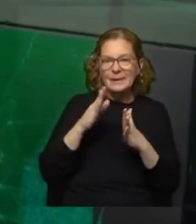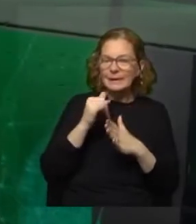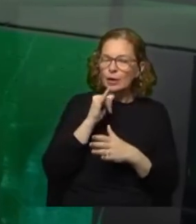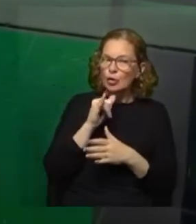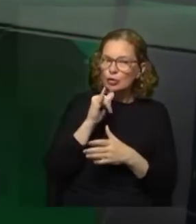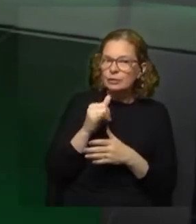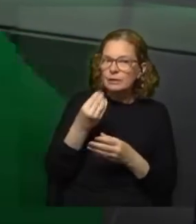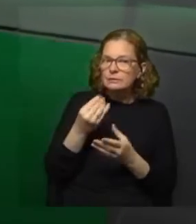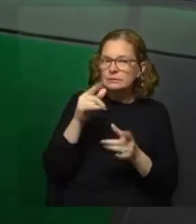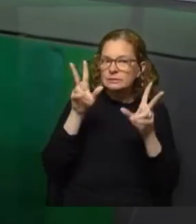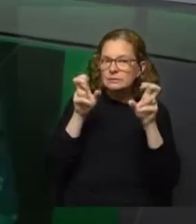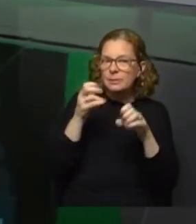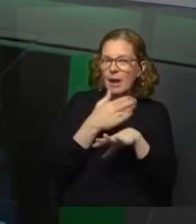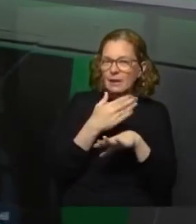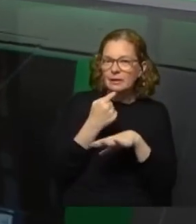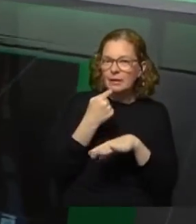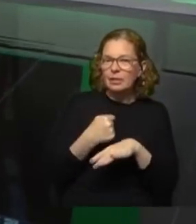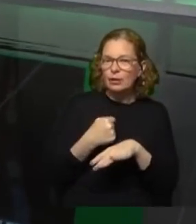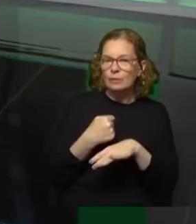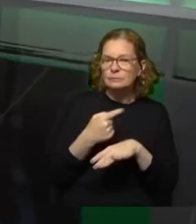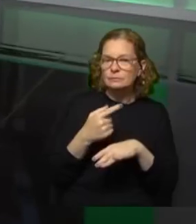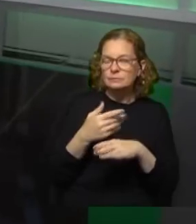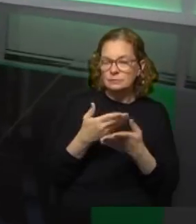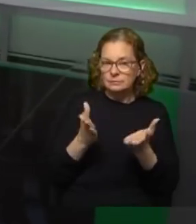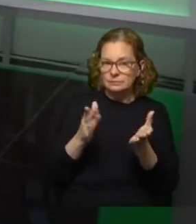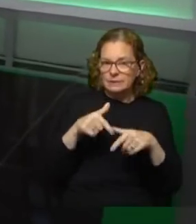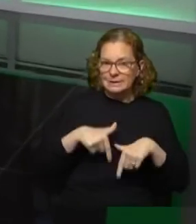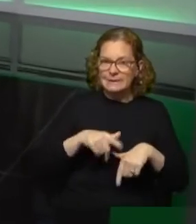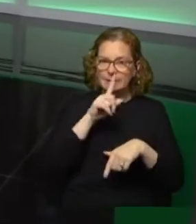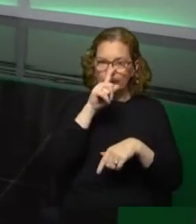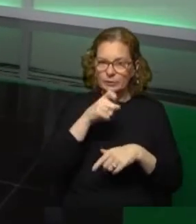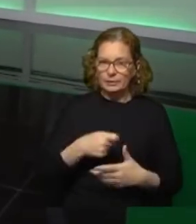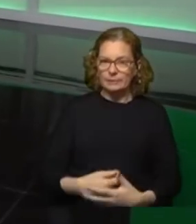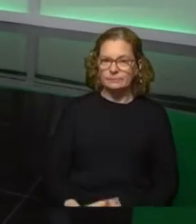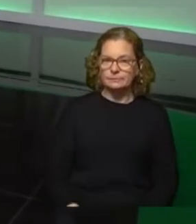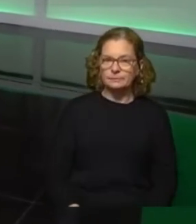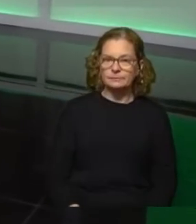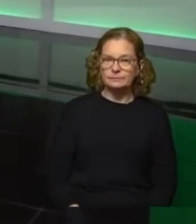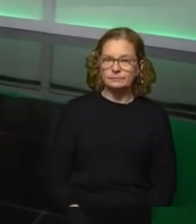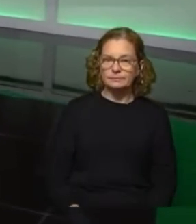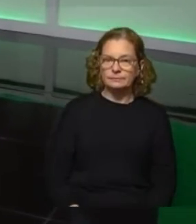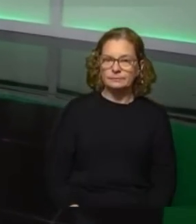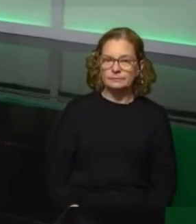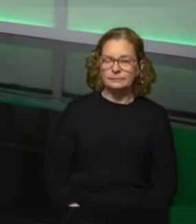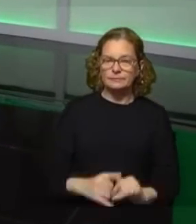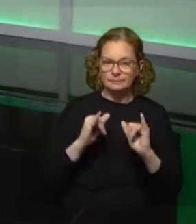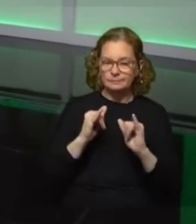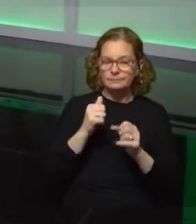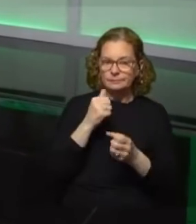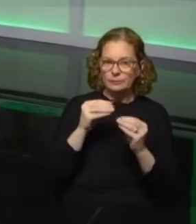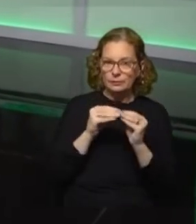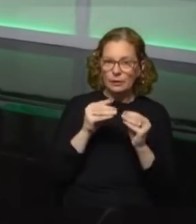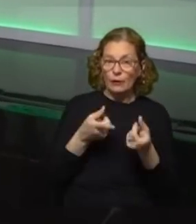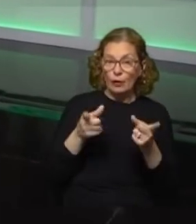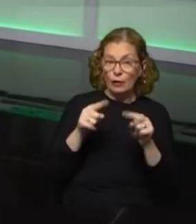tema que justamente presentó más temprano Así que Diego adelante estás en la intendencia de Montevideo Así es compañeros volvemos acá